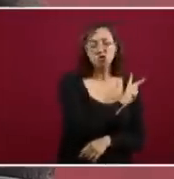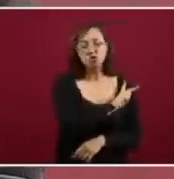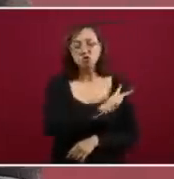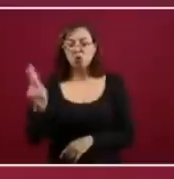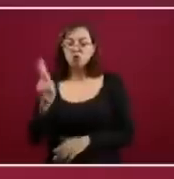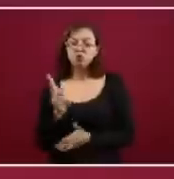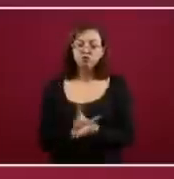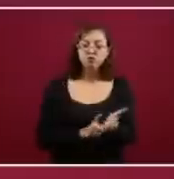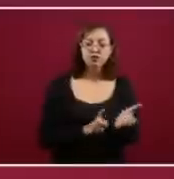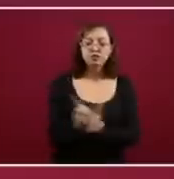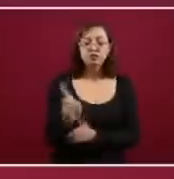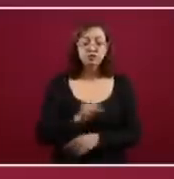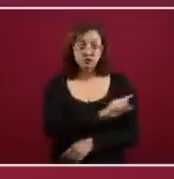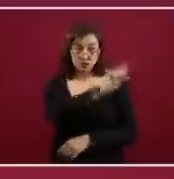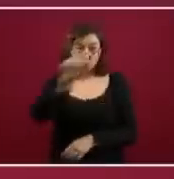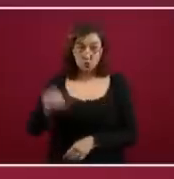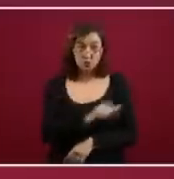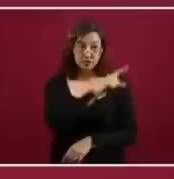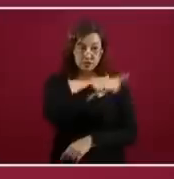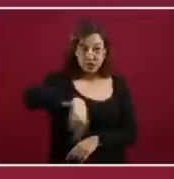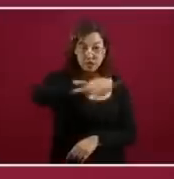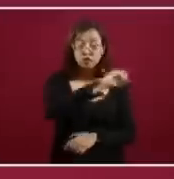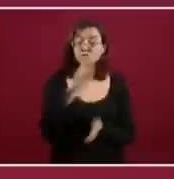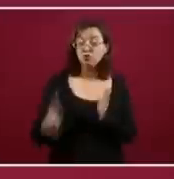como van a quitar eso